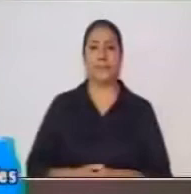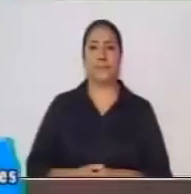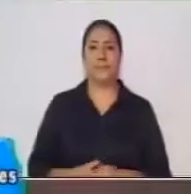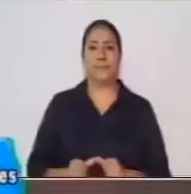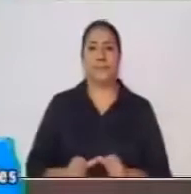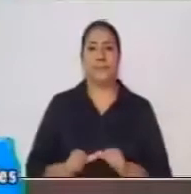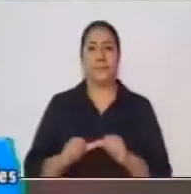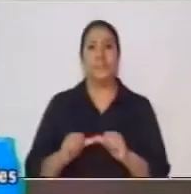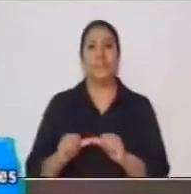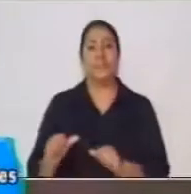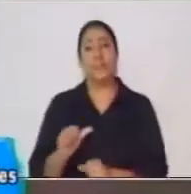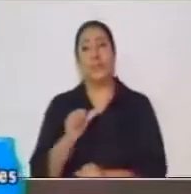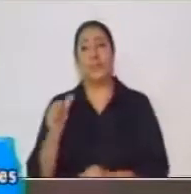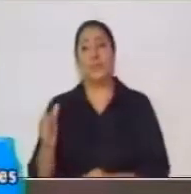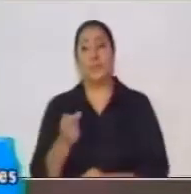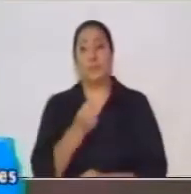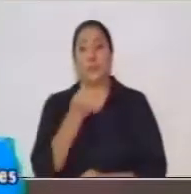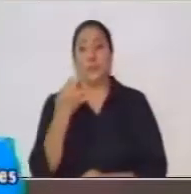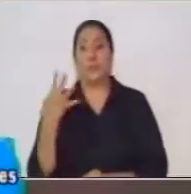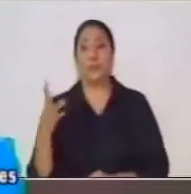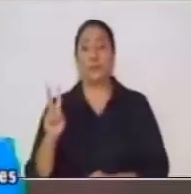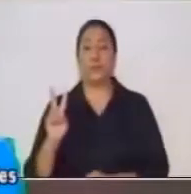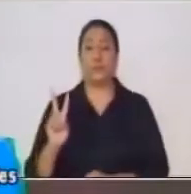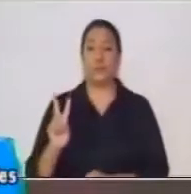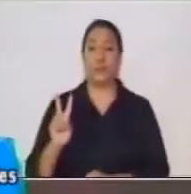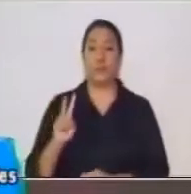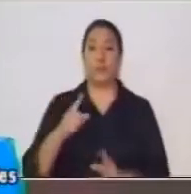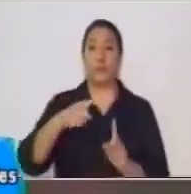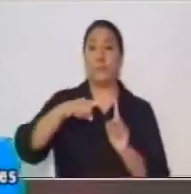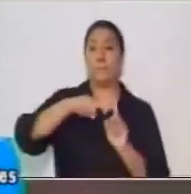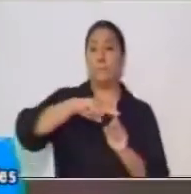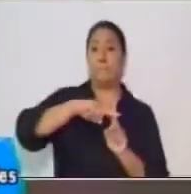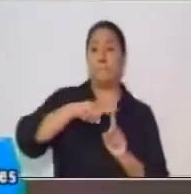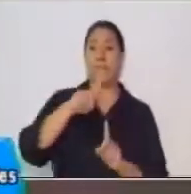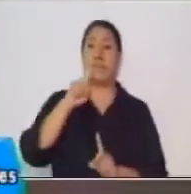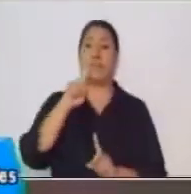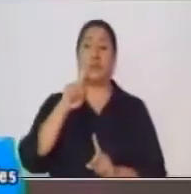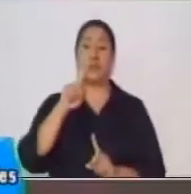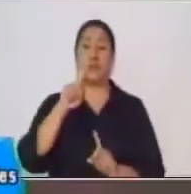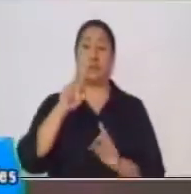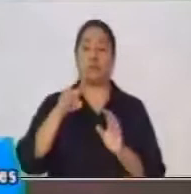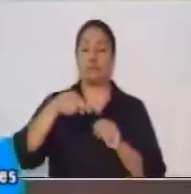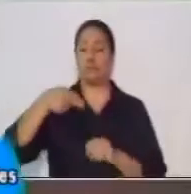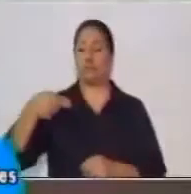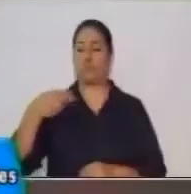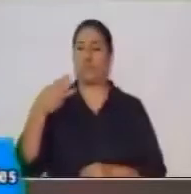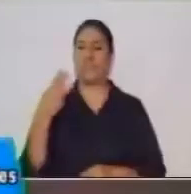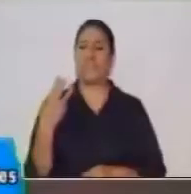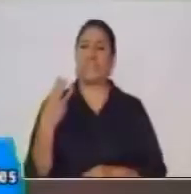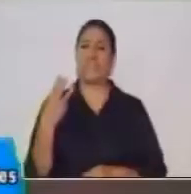de 2 más 1 nos da 3.